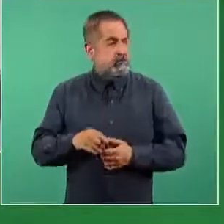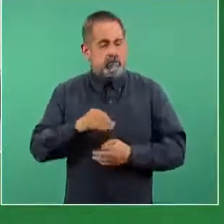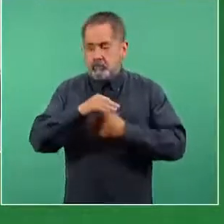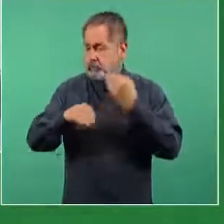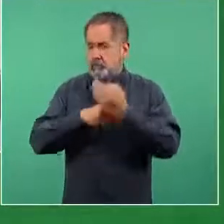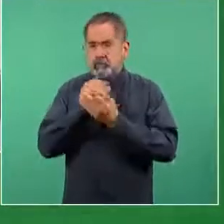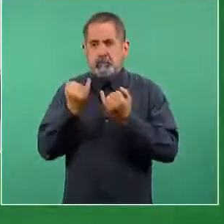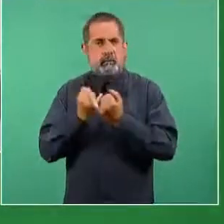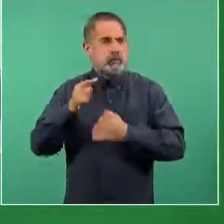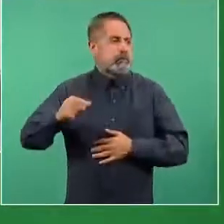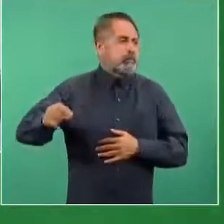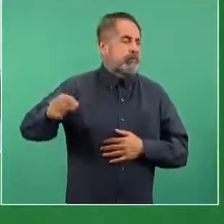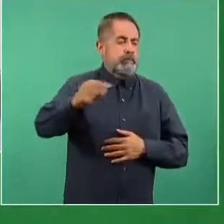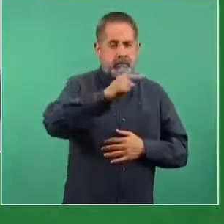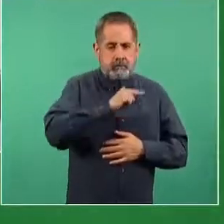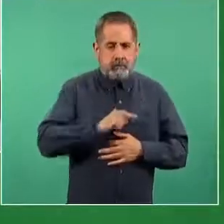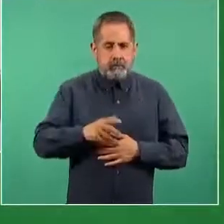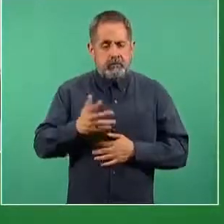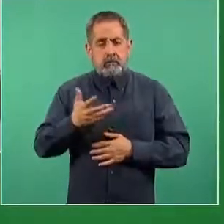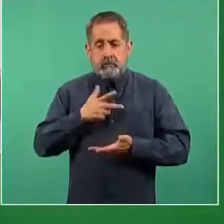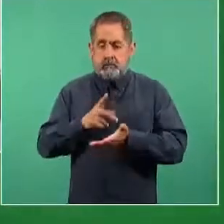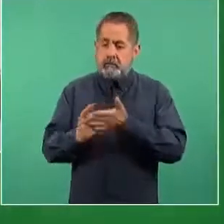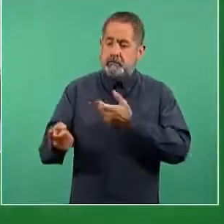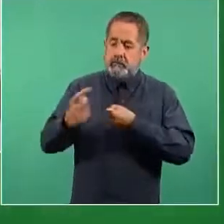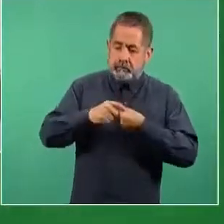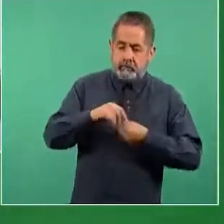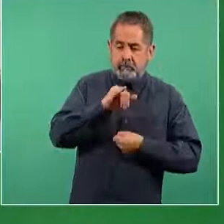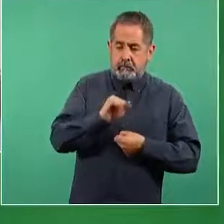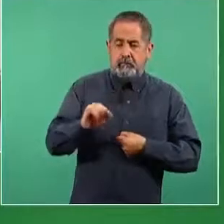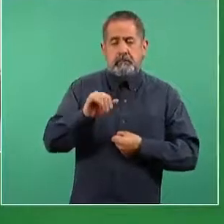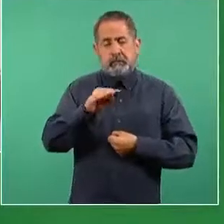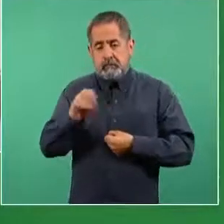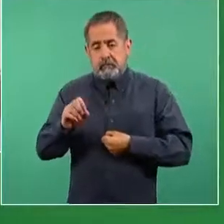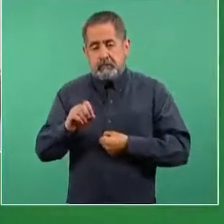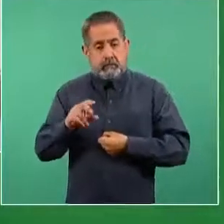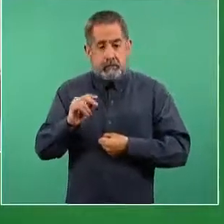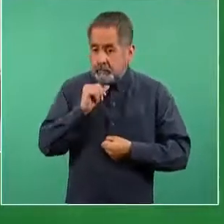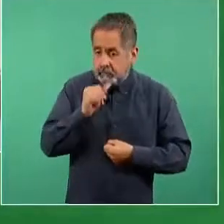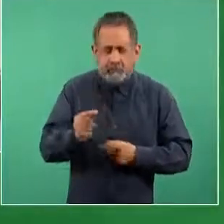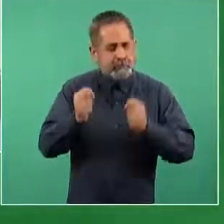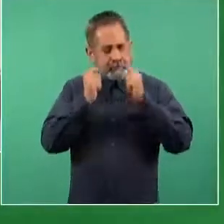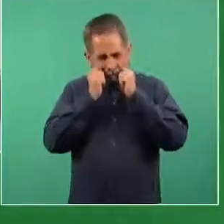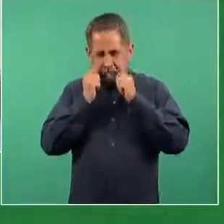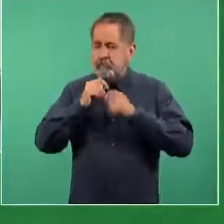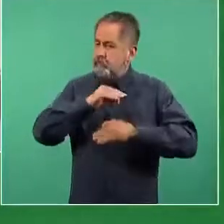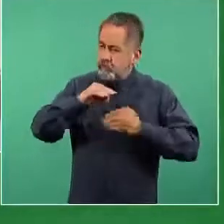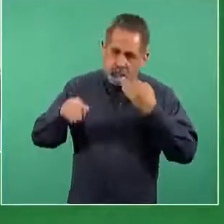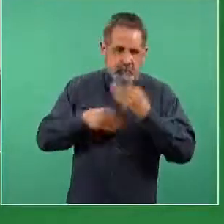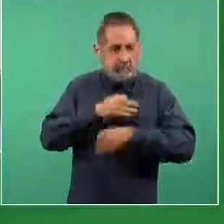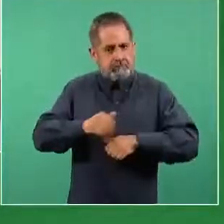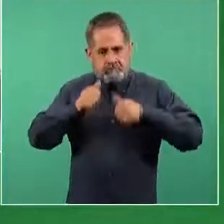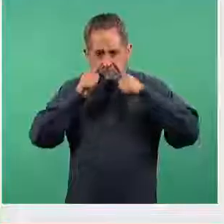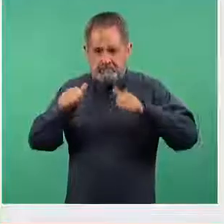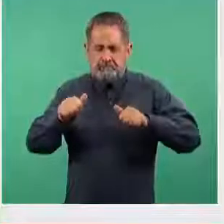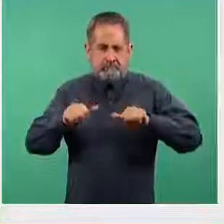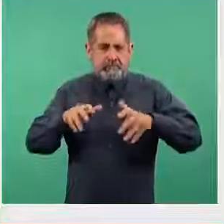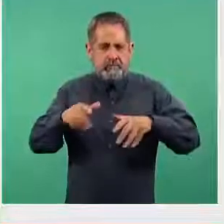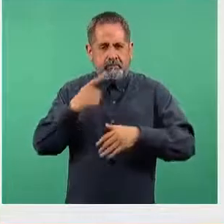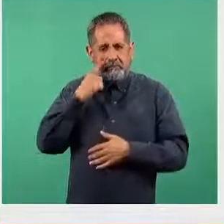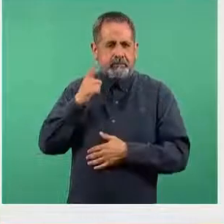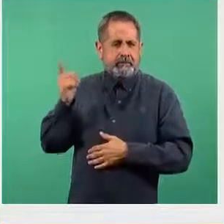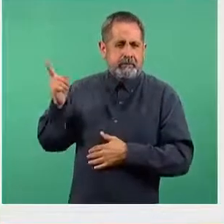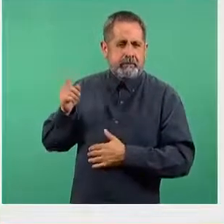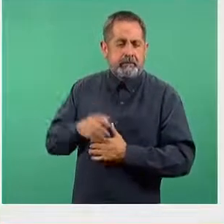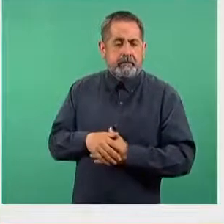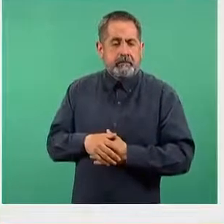indistinta a la condición de derechohabiencia de las personas. En esta imagen apreciamos un pase de